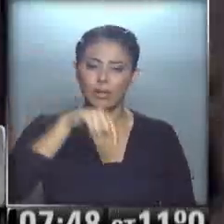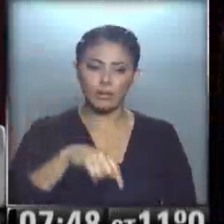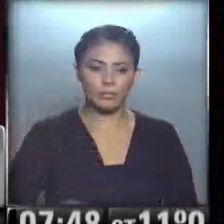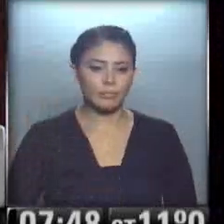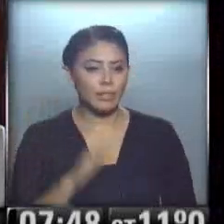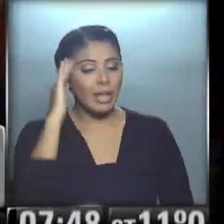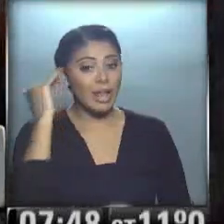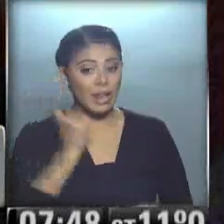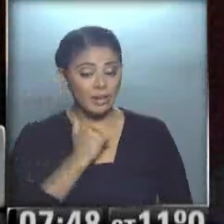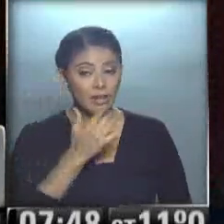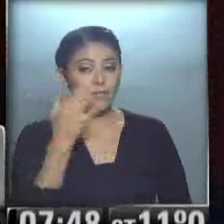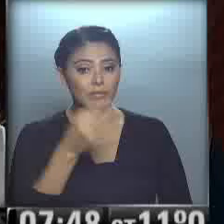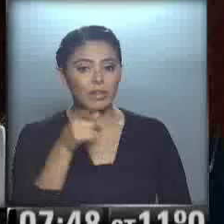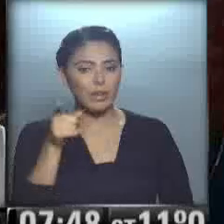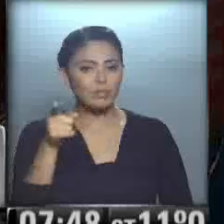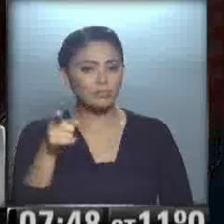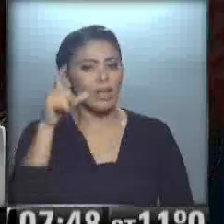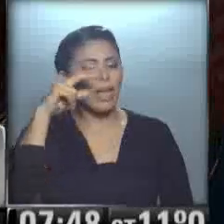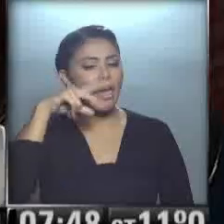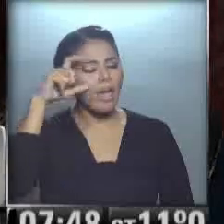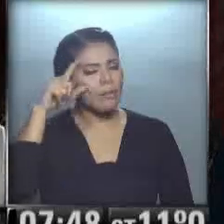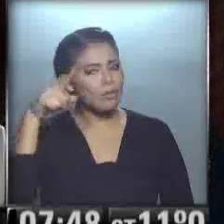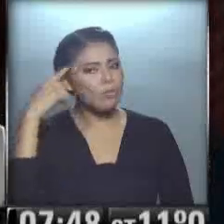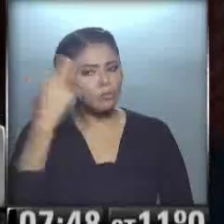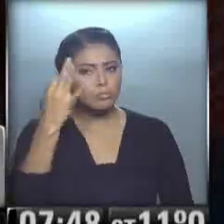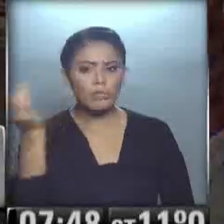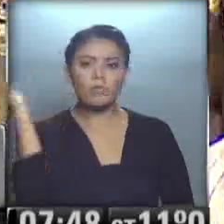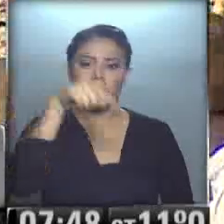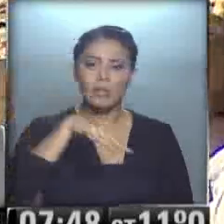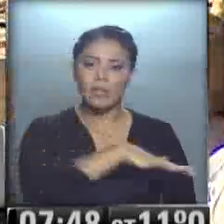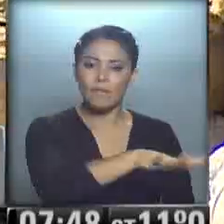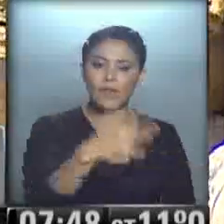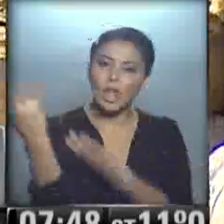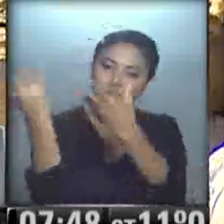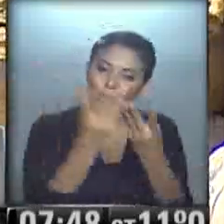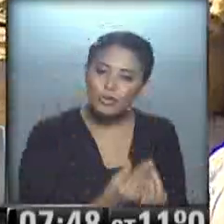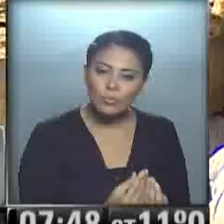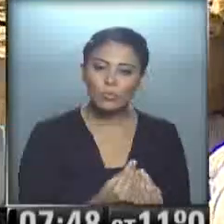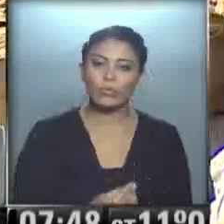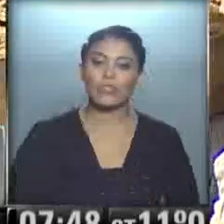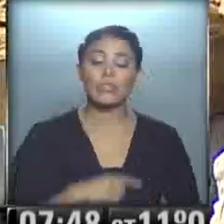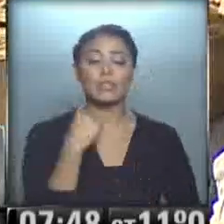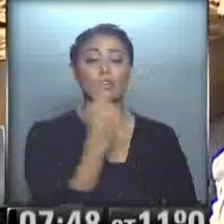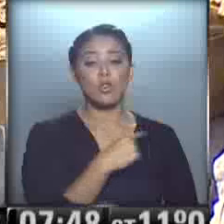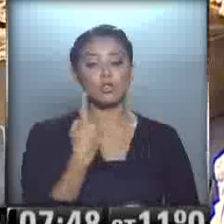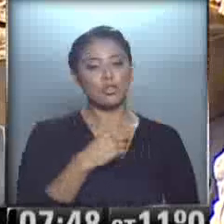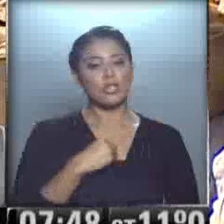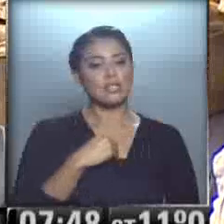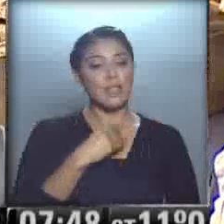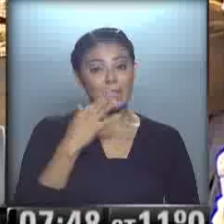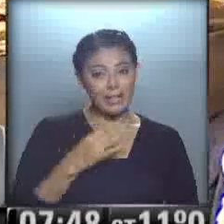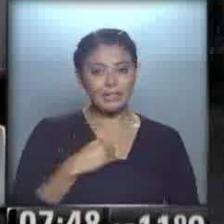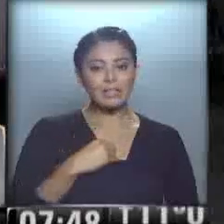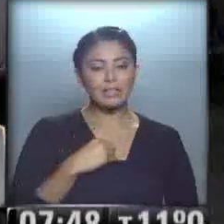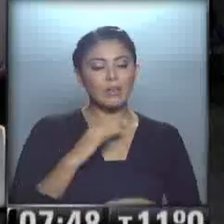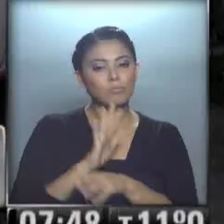ejército, la verdad que Eve tuvo una buena mirada de venir acá al barrio de La Carbonilla a ayudar un poco. Nosotros nos sentimos, la verdad, con